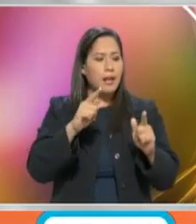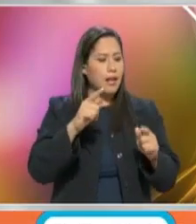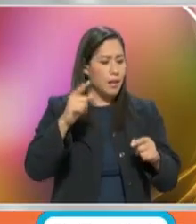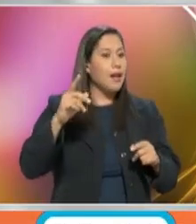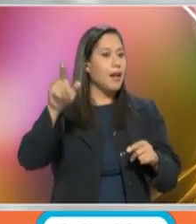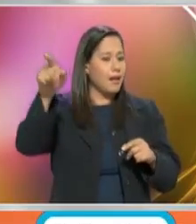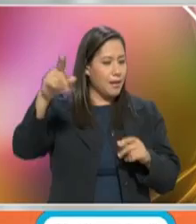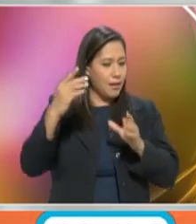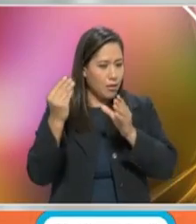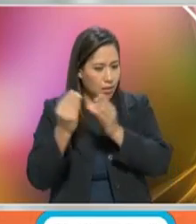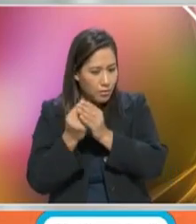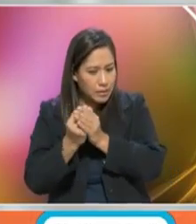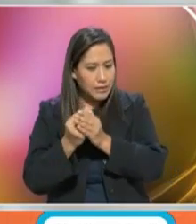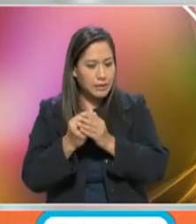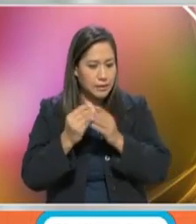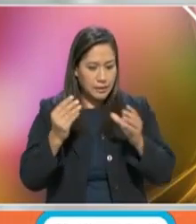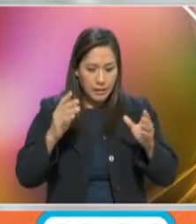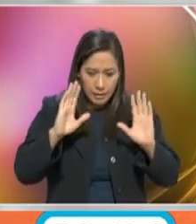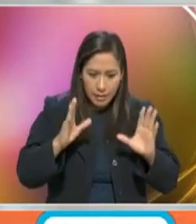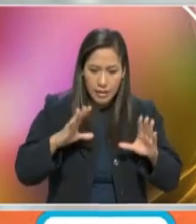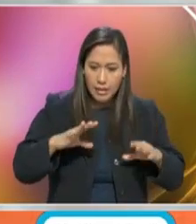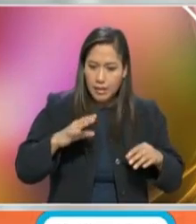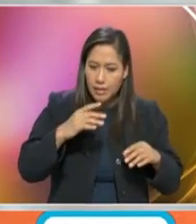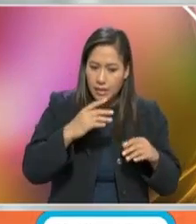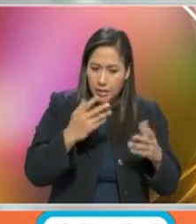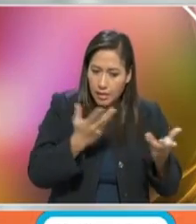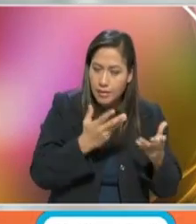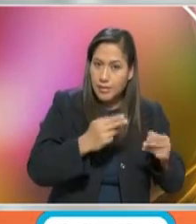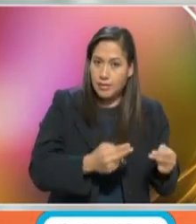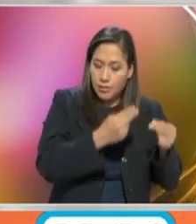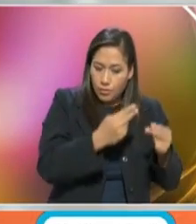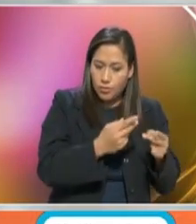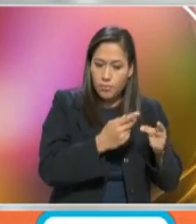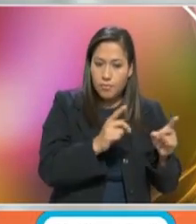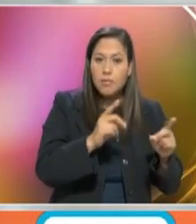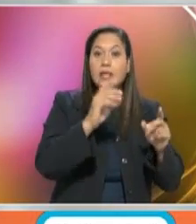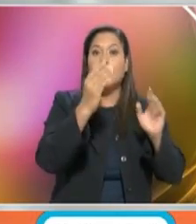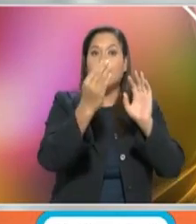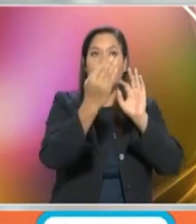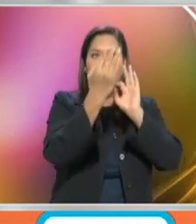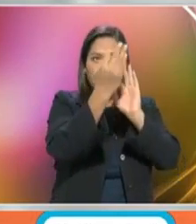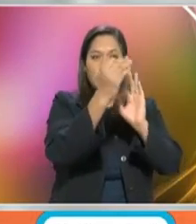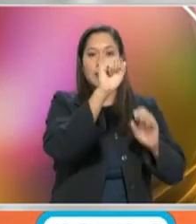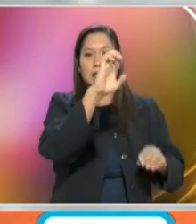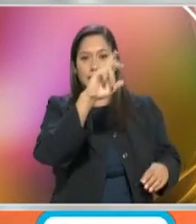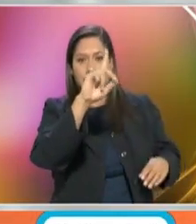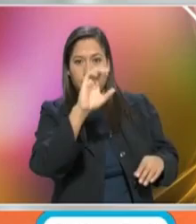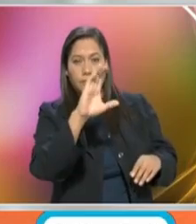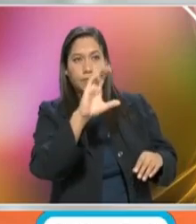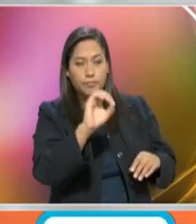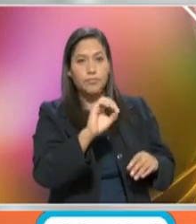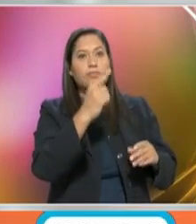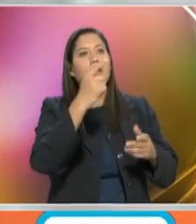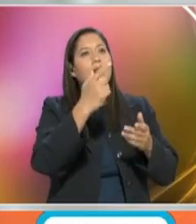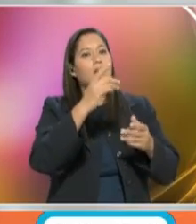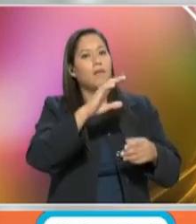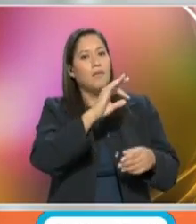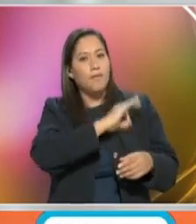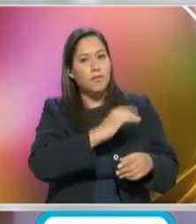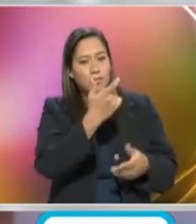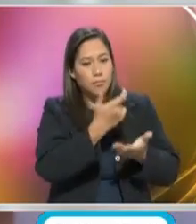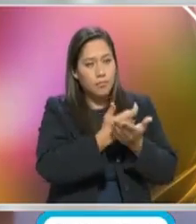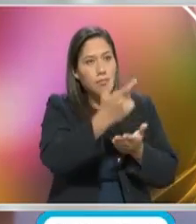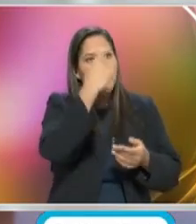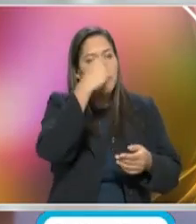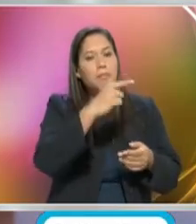de negocio bien consolidado, bien desarrollado y se podrán acercar a Secretaría de Economía a través del Fondo para el Desarrollo Social de la